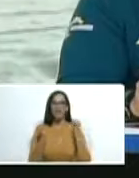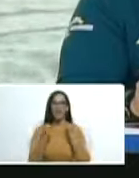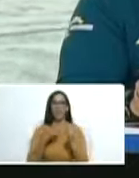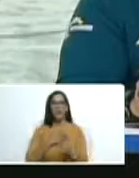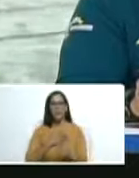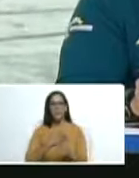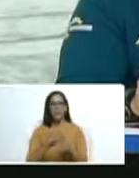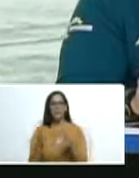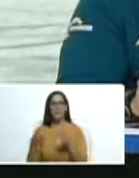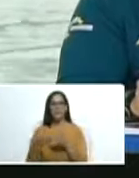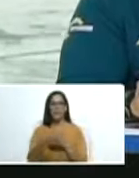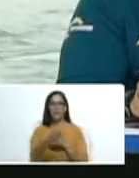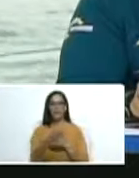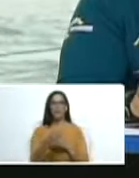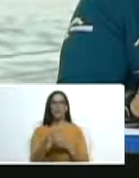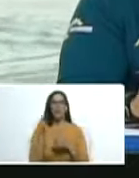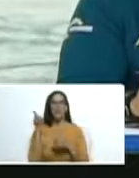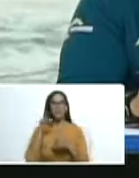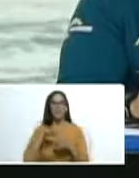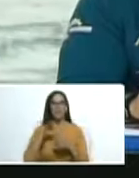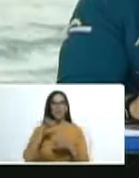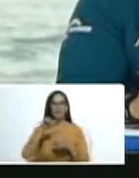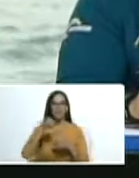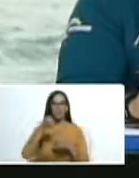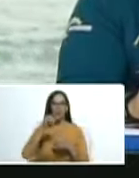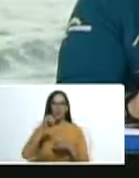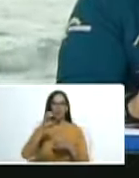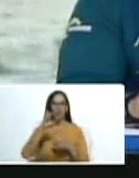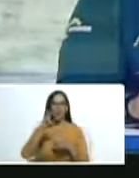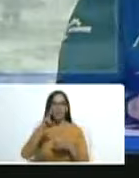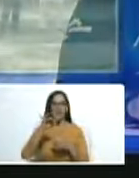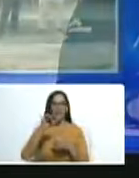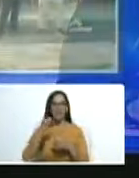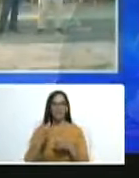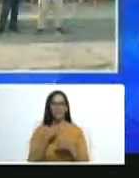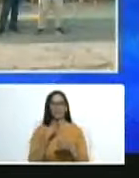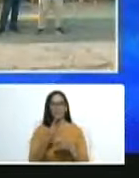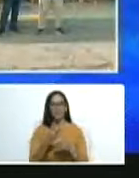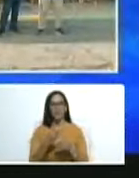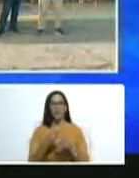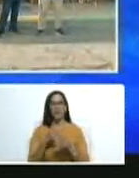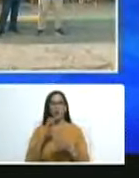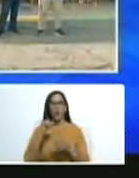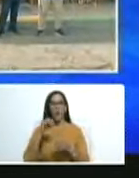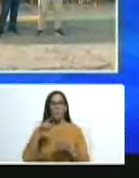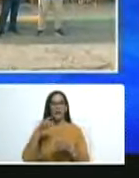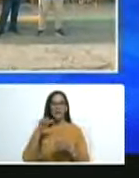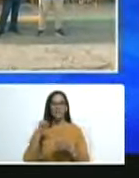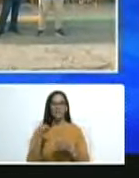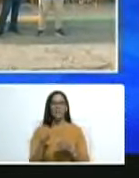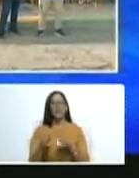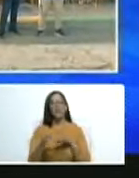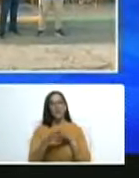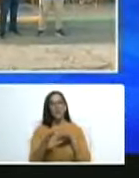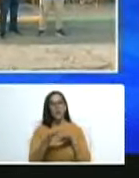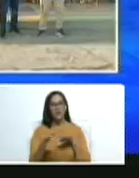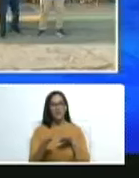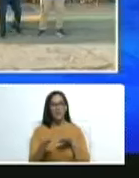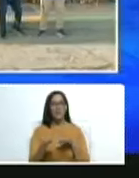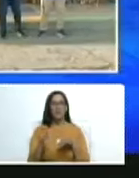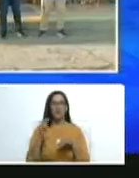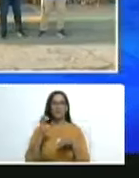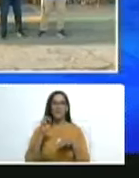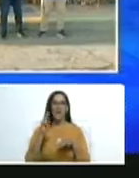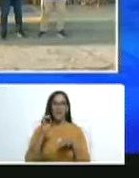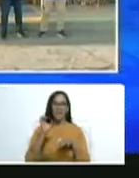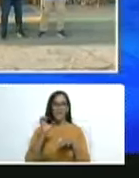Pescado. Allá está Josco Díaz, vocero de los compas, en el municipio Los Taques,